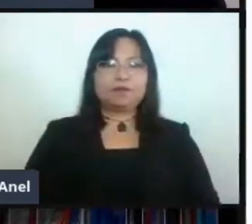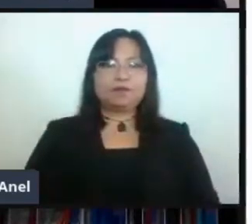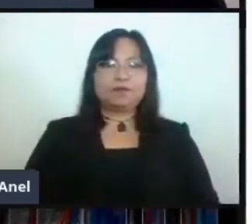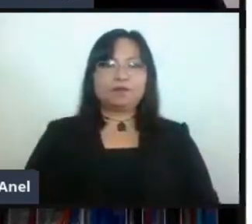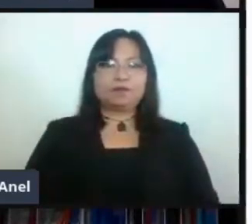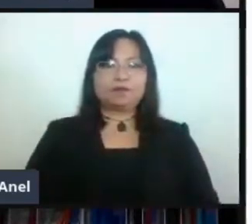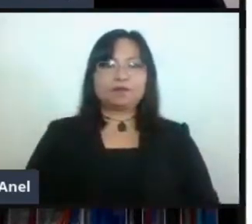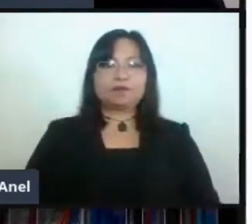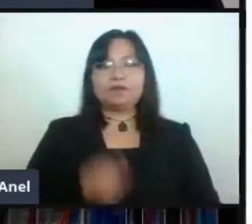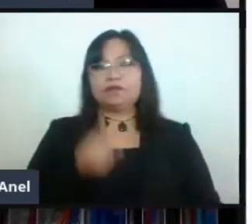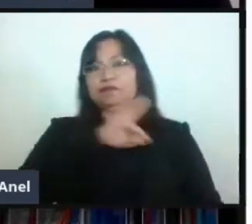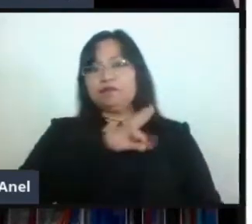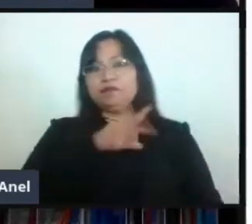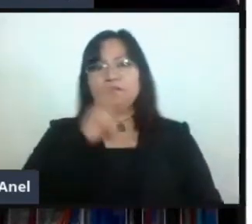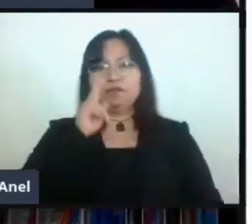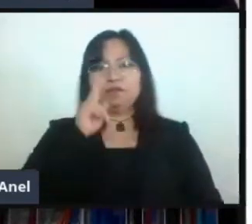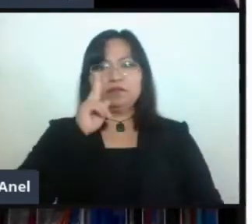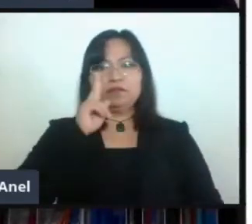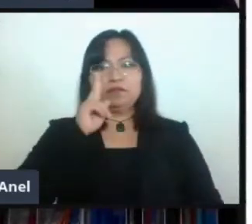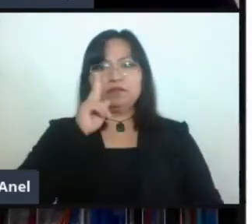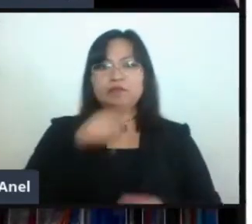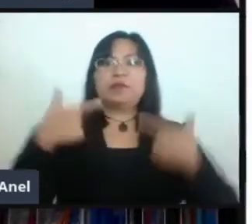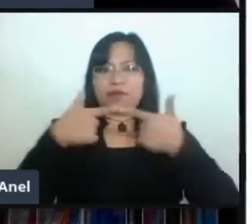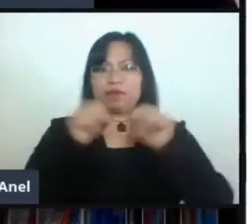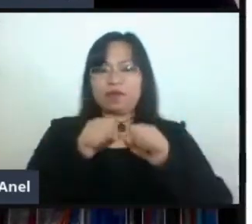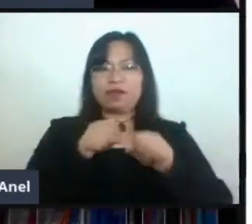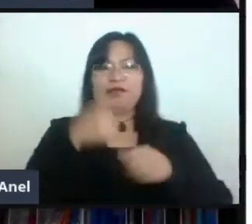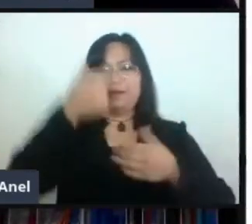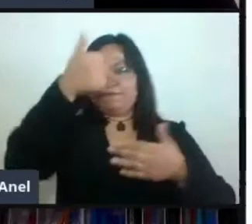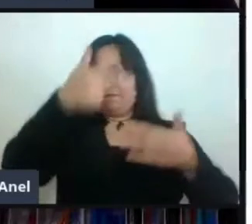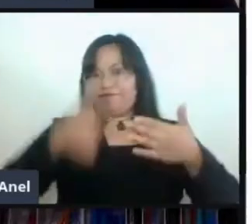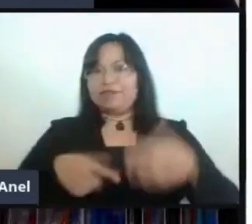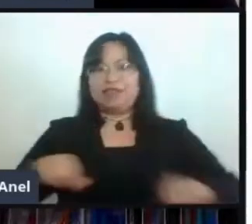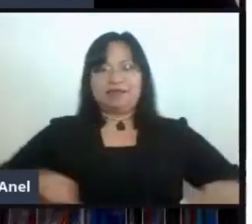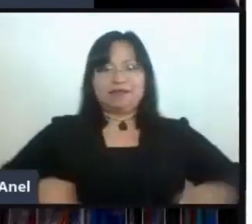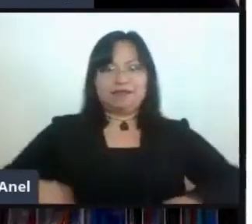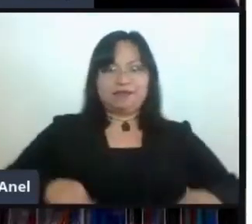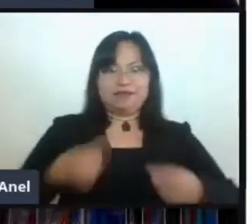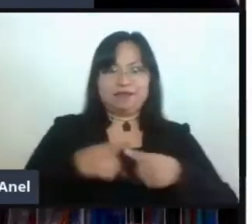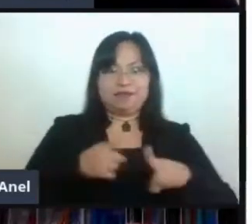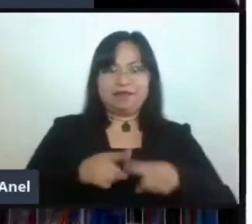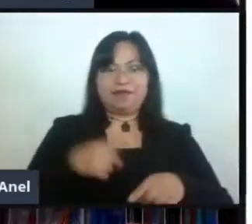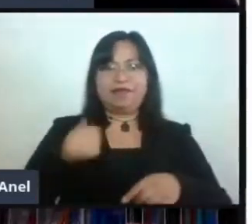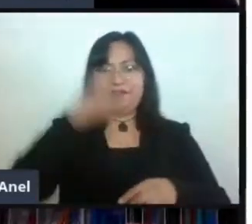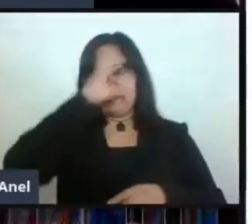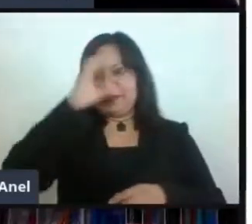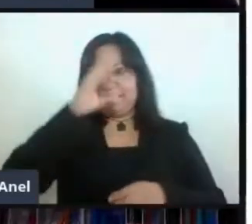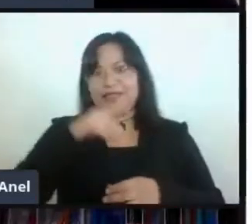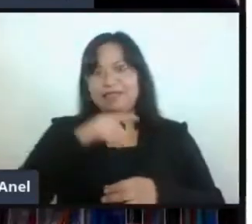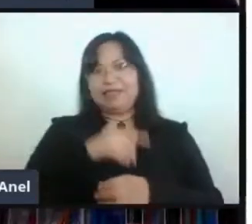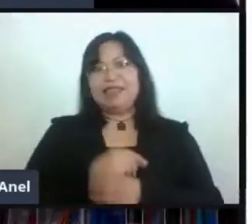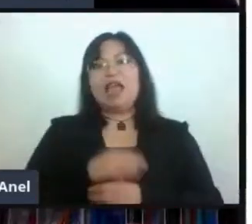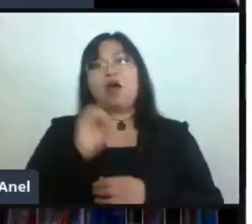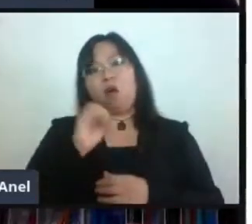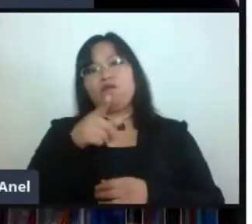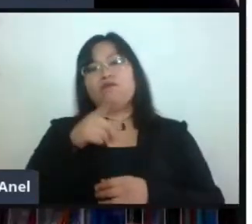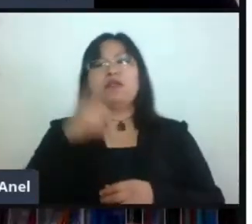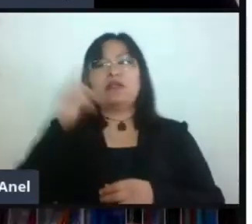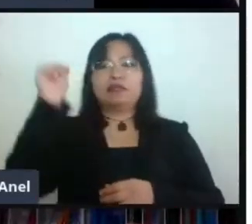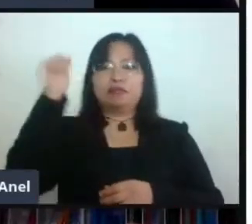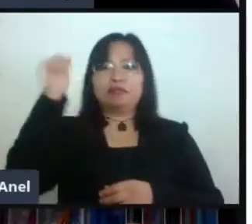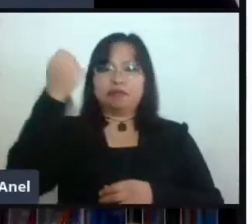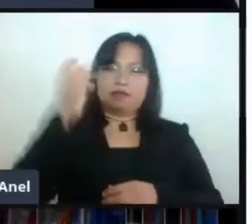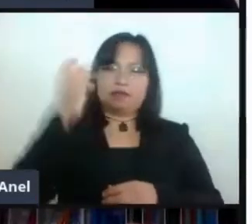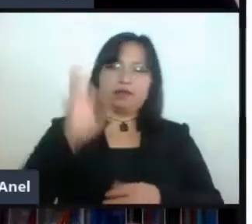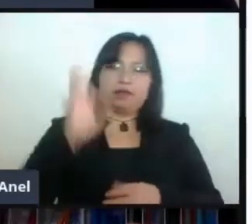aparece en mi listado de actividades, ¿no? Entonces, esa es la manera como